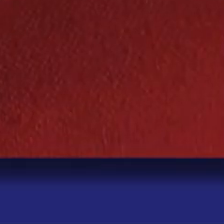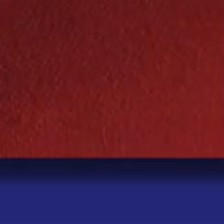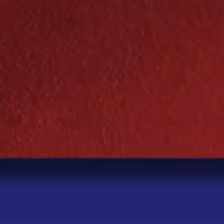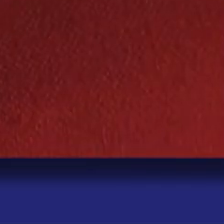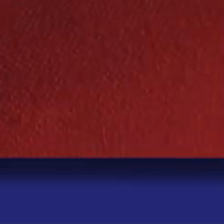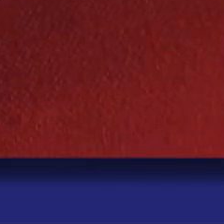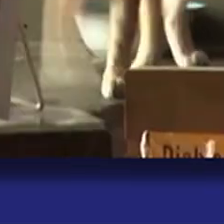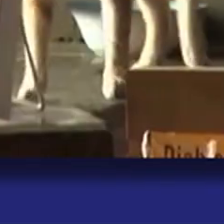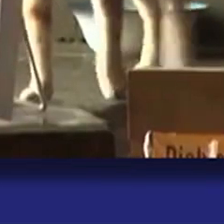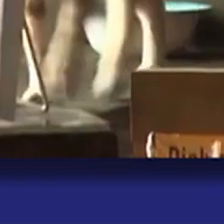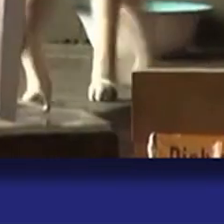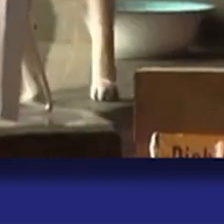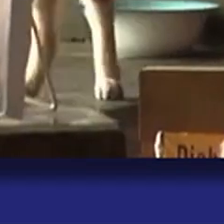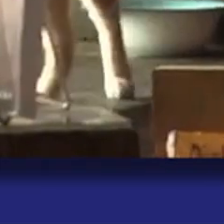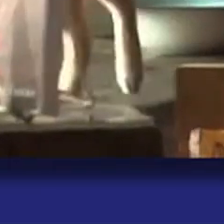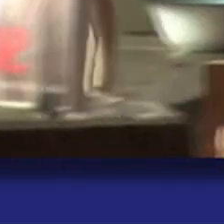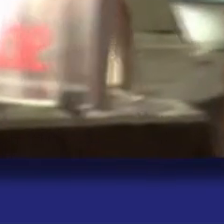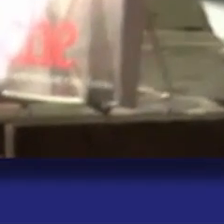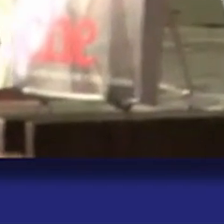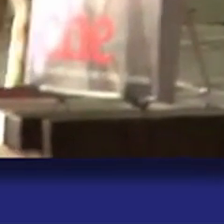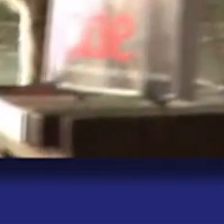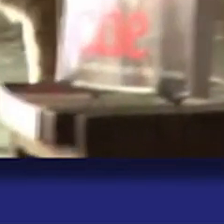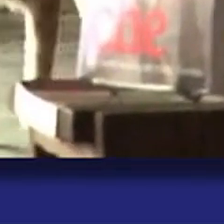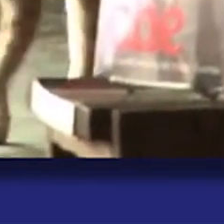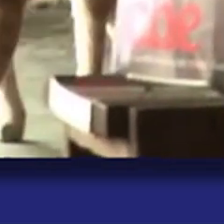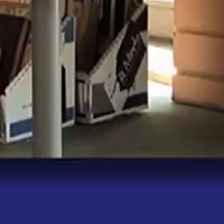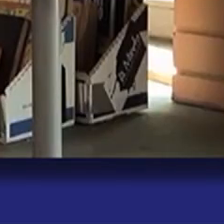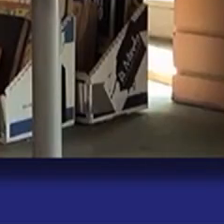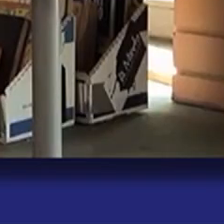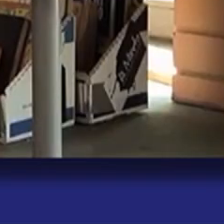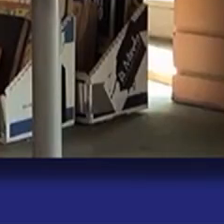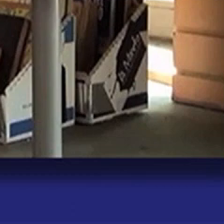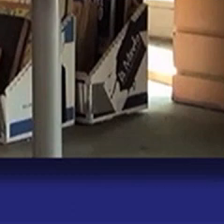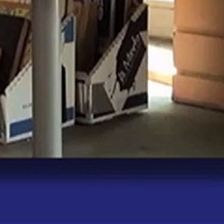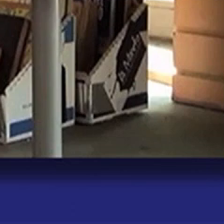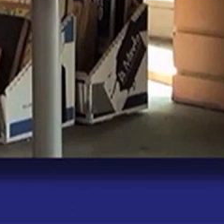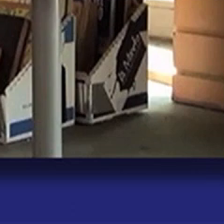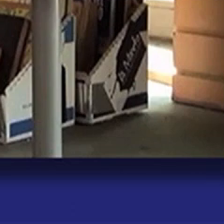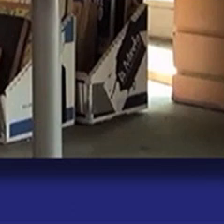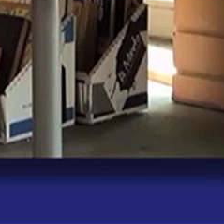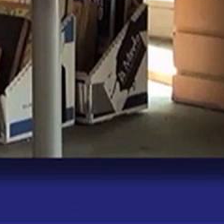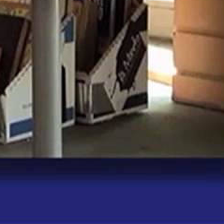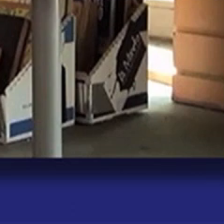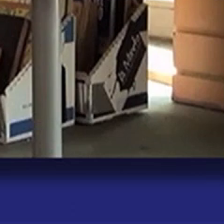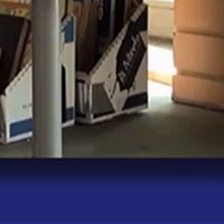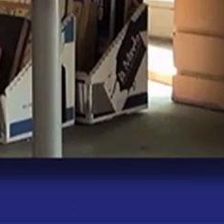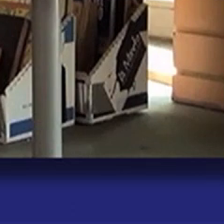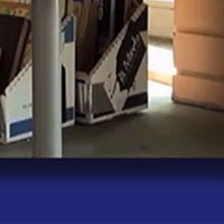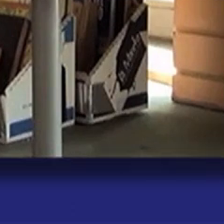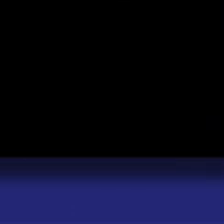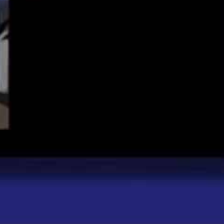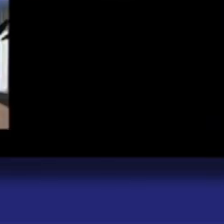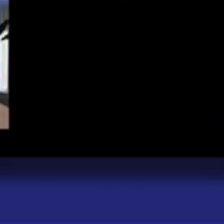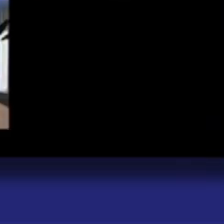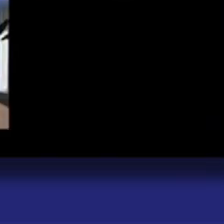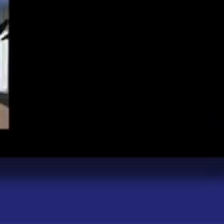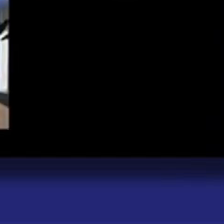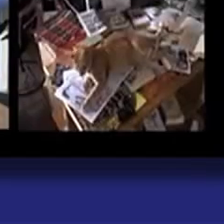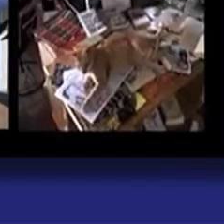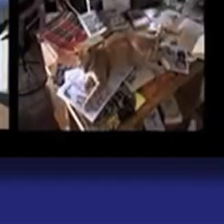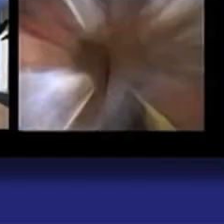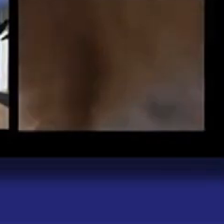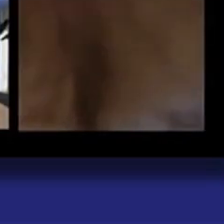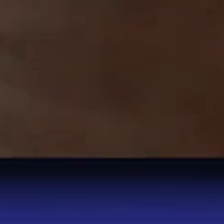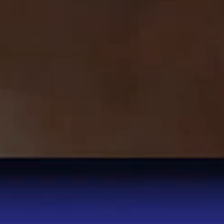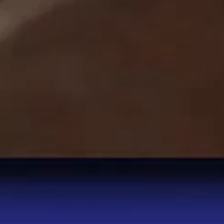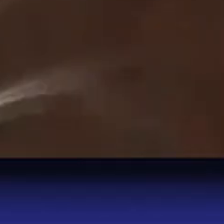como conocer tu otro yo, ese otro tú que te hace vibrar, amar, recordar, bailar,